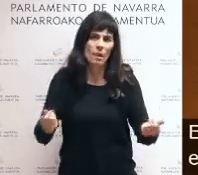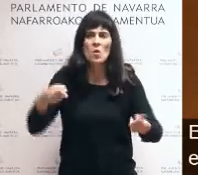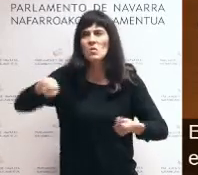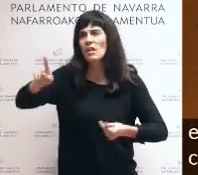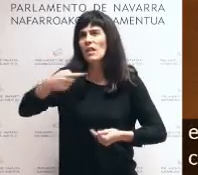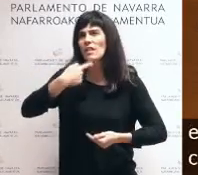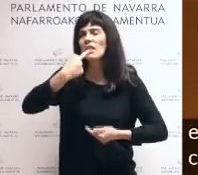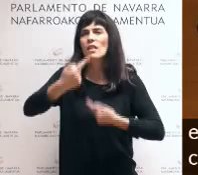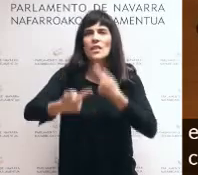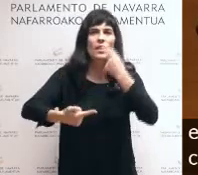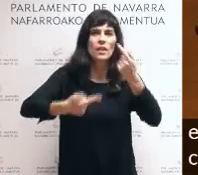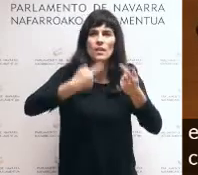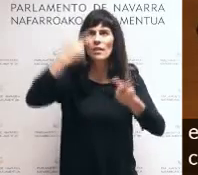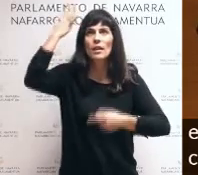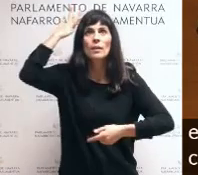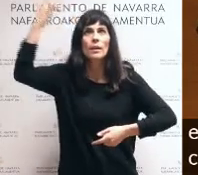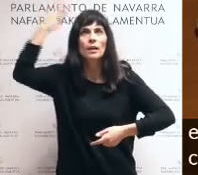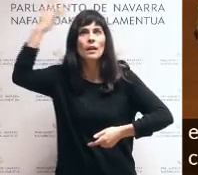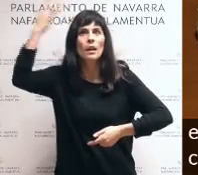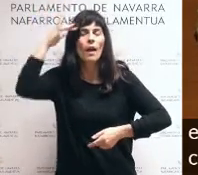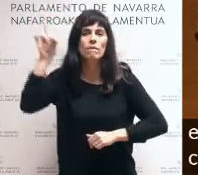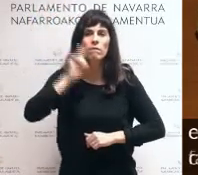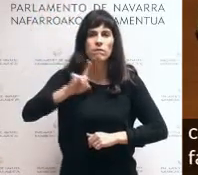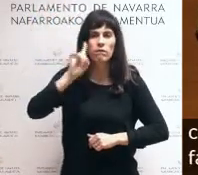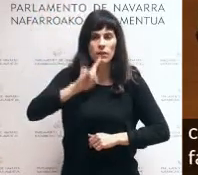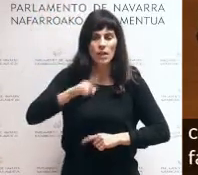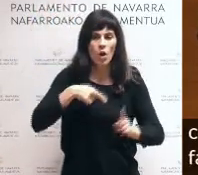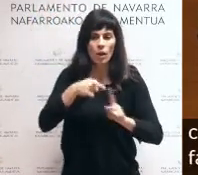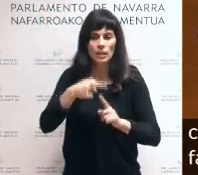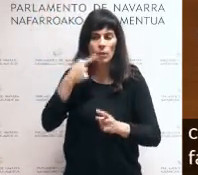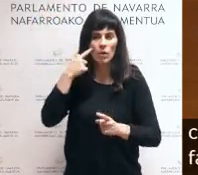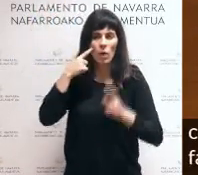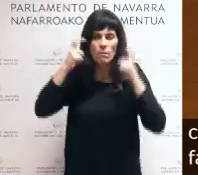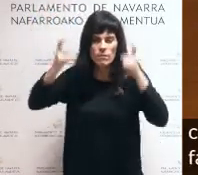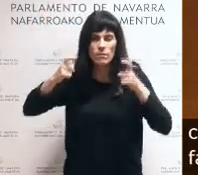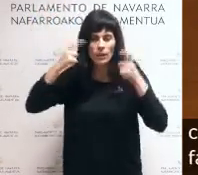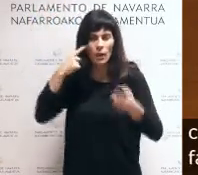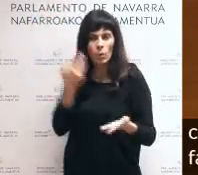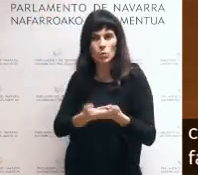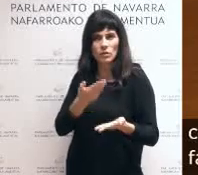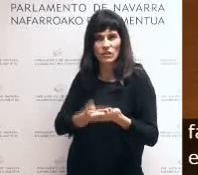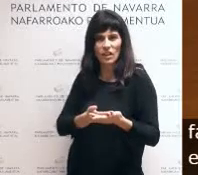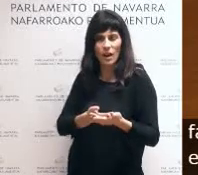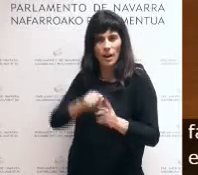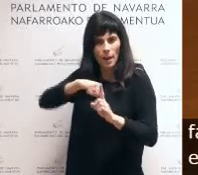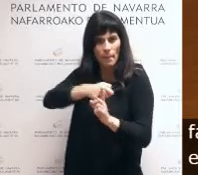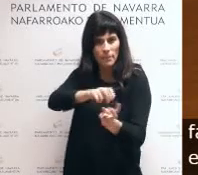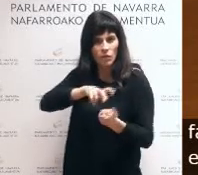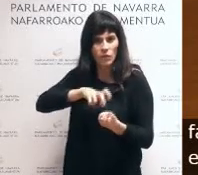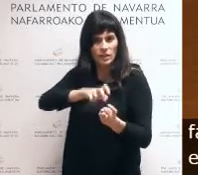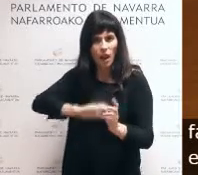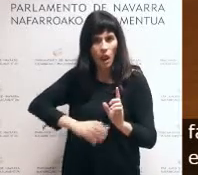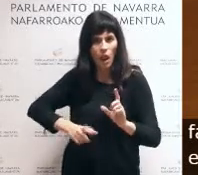esa situación imaginaria y falsa para intentar justificar su empeño en mantener a los navarros con la presión fiscal más alta.